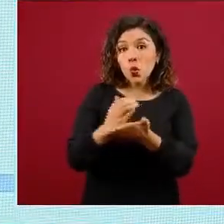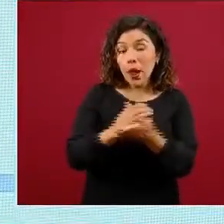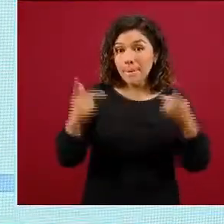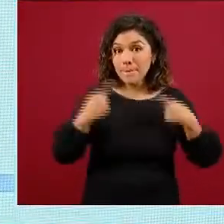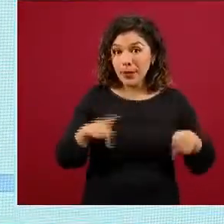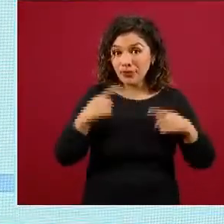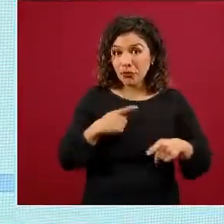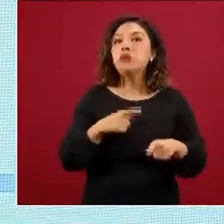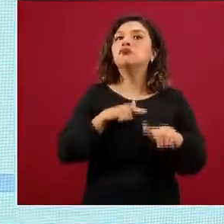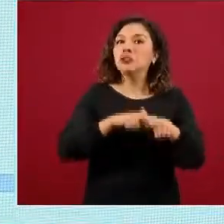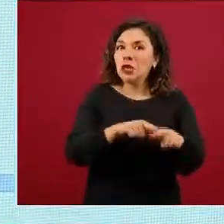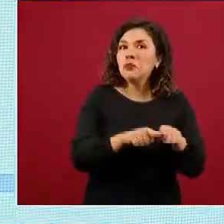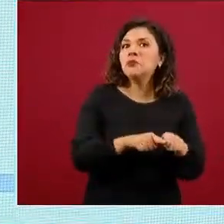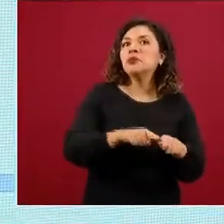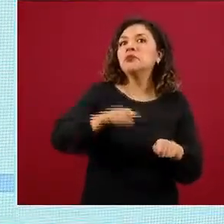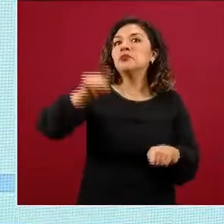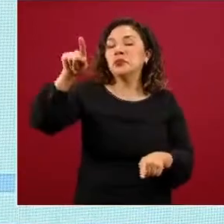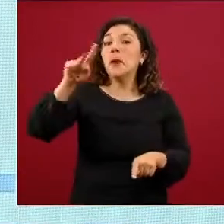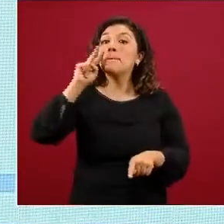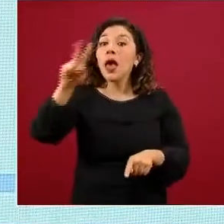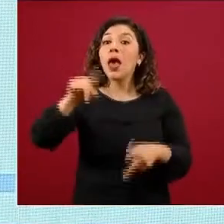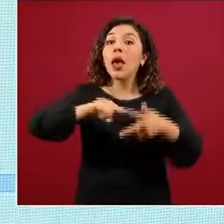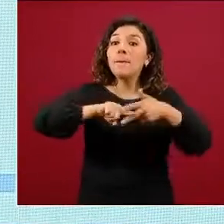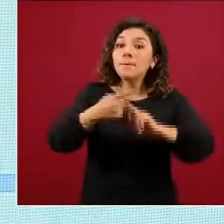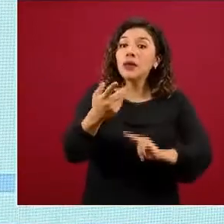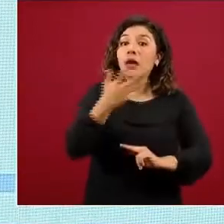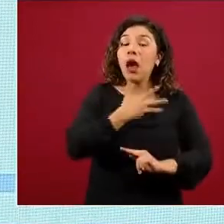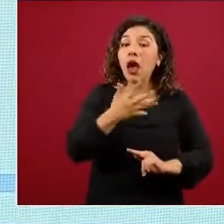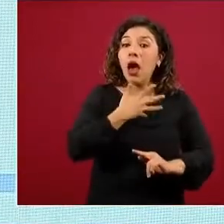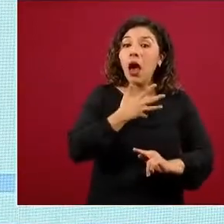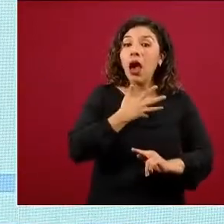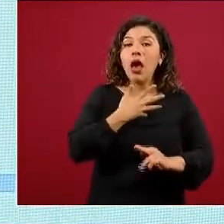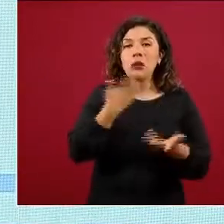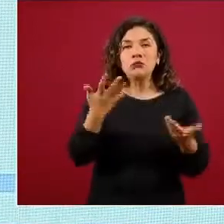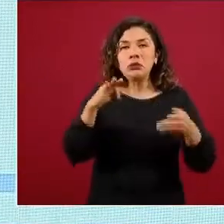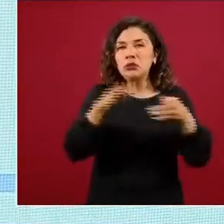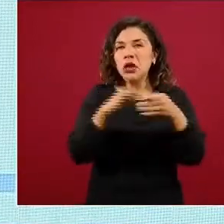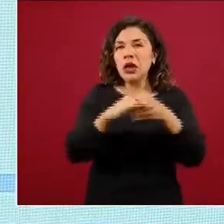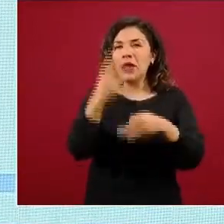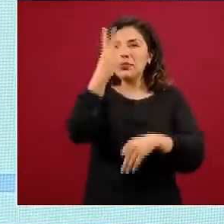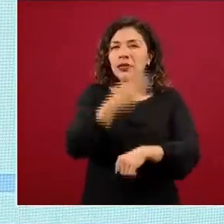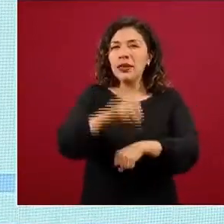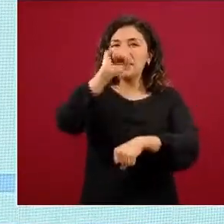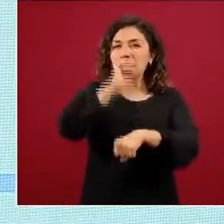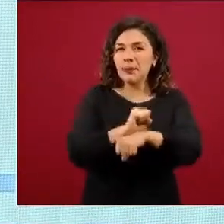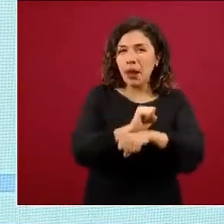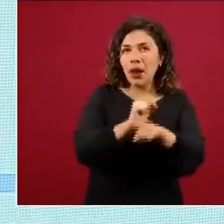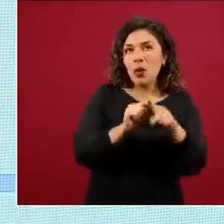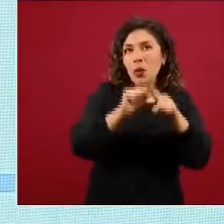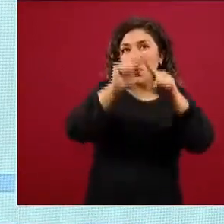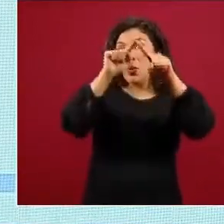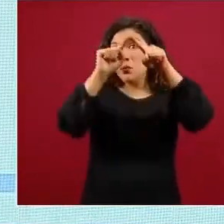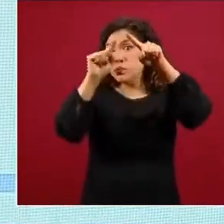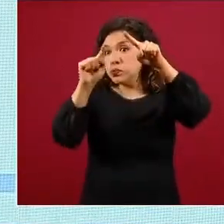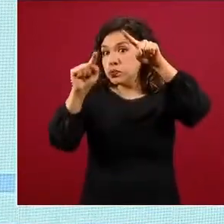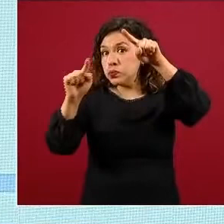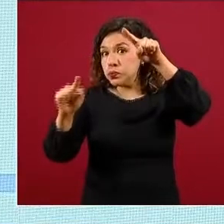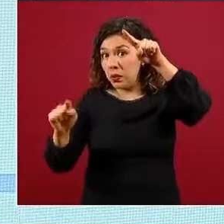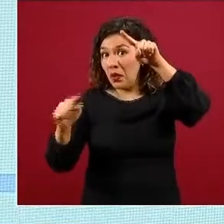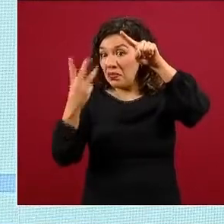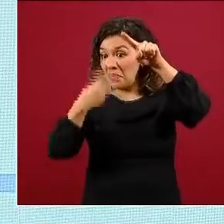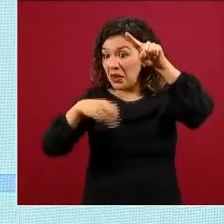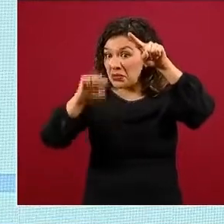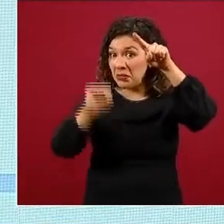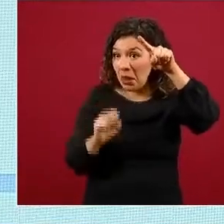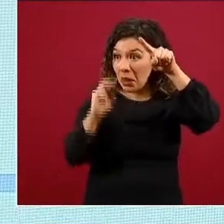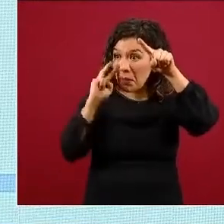alza, veremos que conforme se mantenga por al menos 3 semanas consecutivas el descenso de los casos